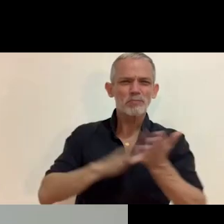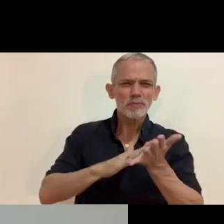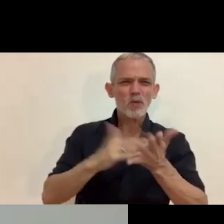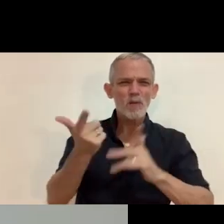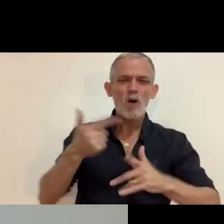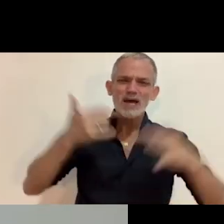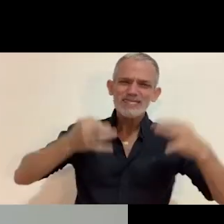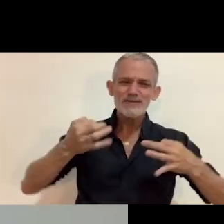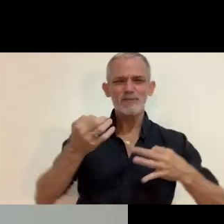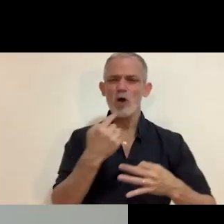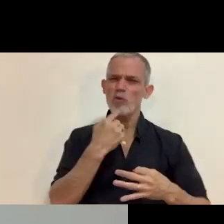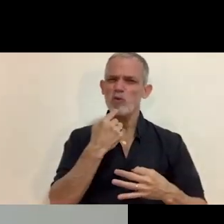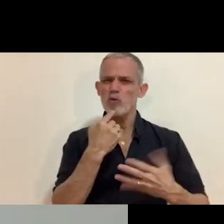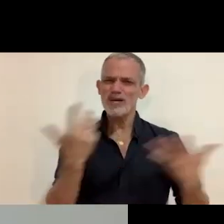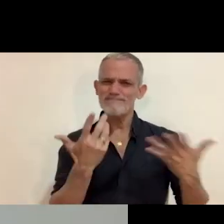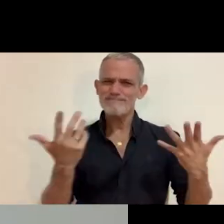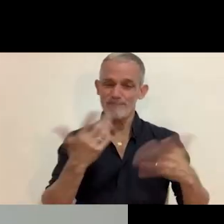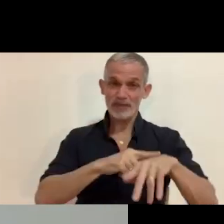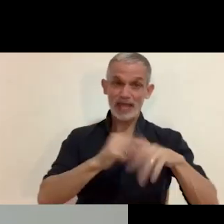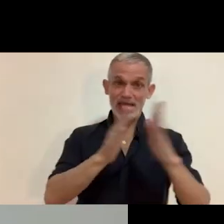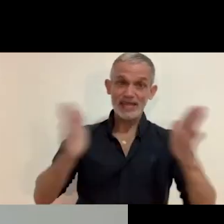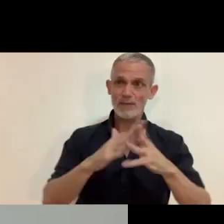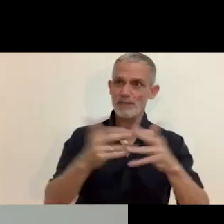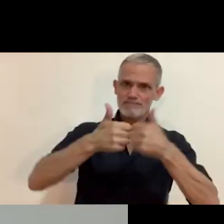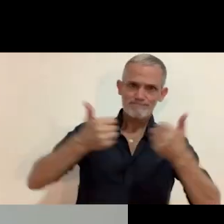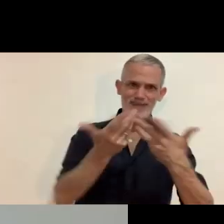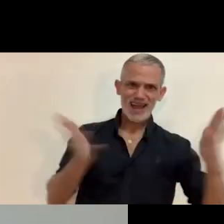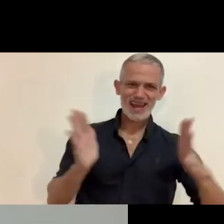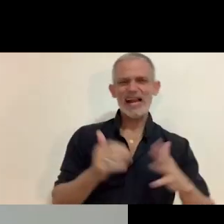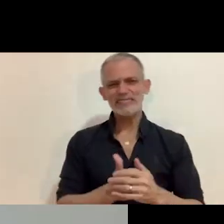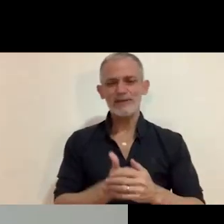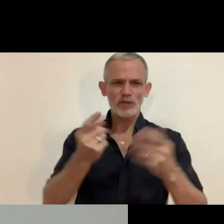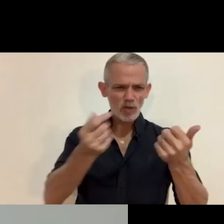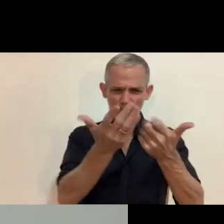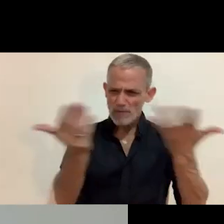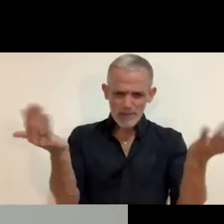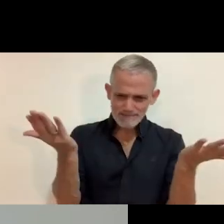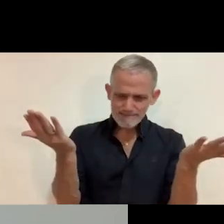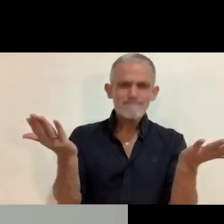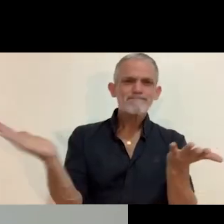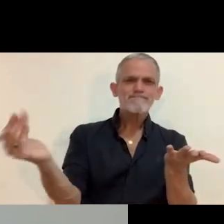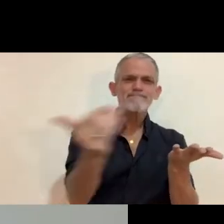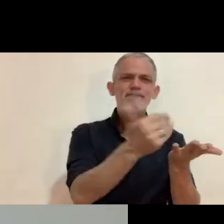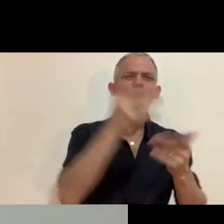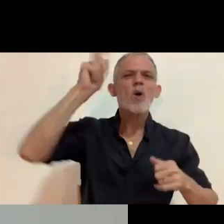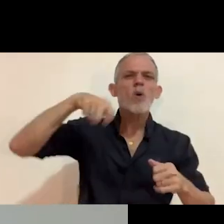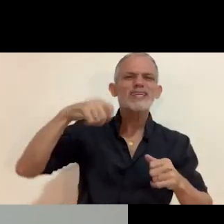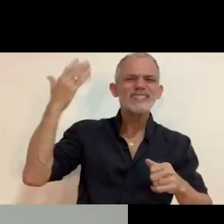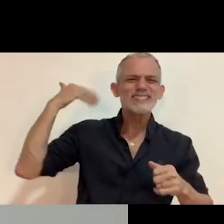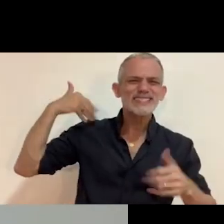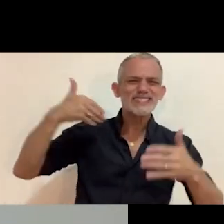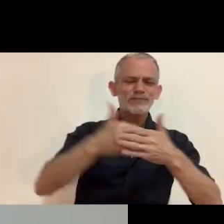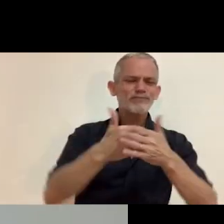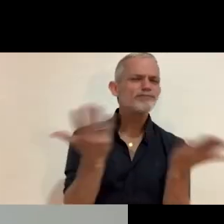por el indubio pro reo en etapas más de plenario. Entonces, bueno, sobre la base, recogiendo, en realidad, si ustedes se ponen a